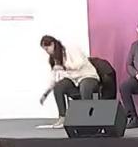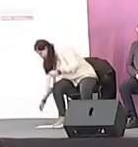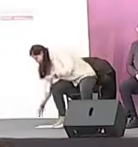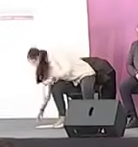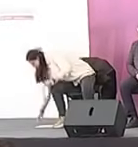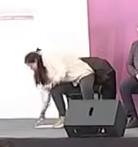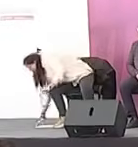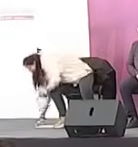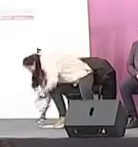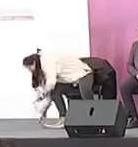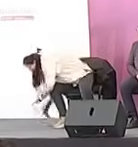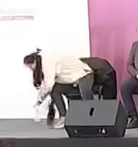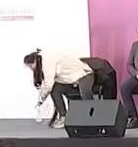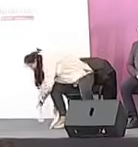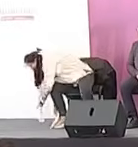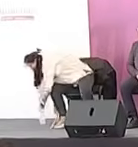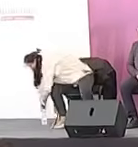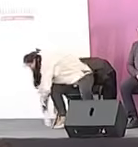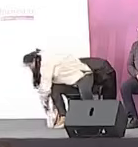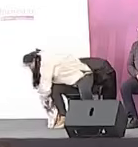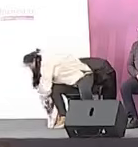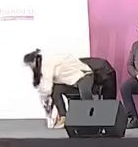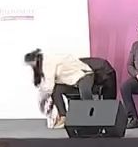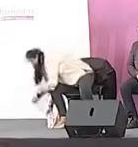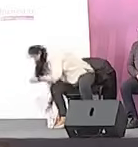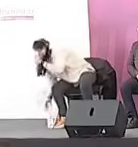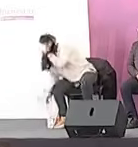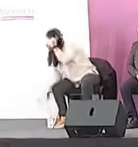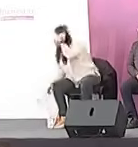es un honor, presidente, tenerlo en Durango.